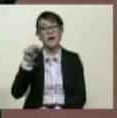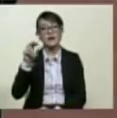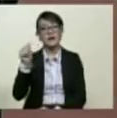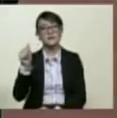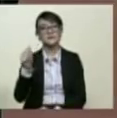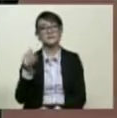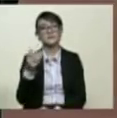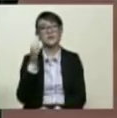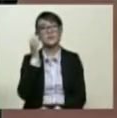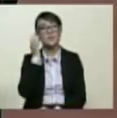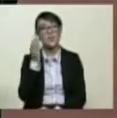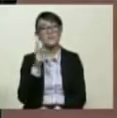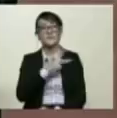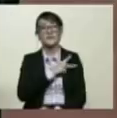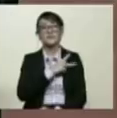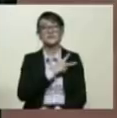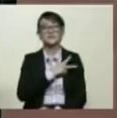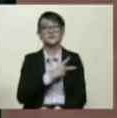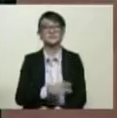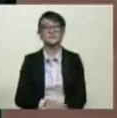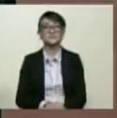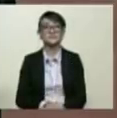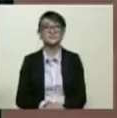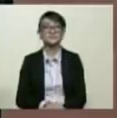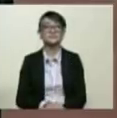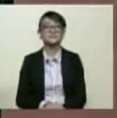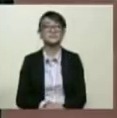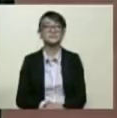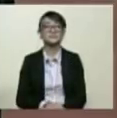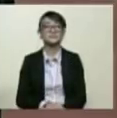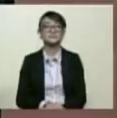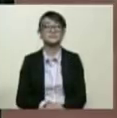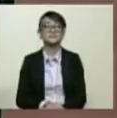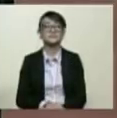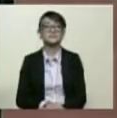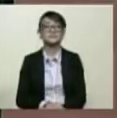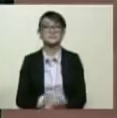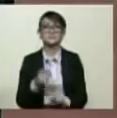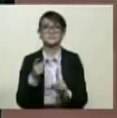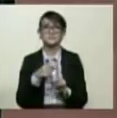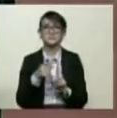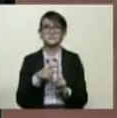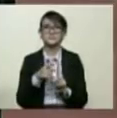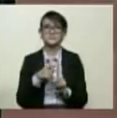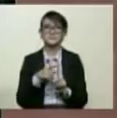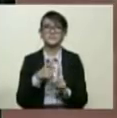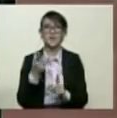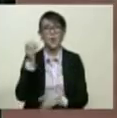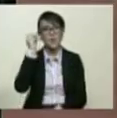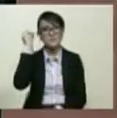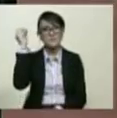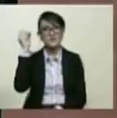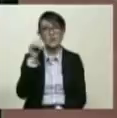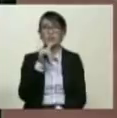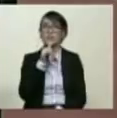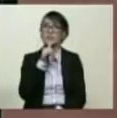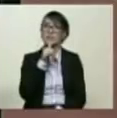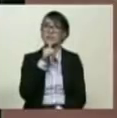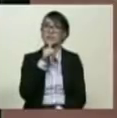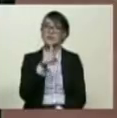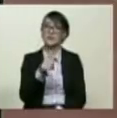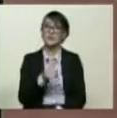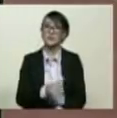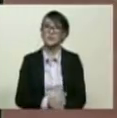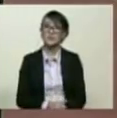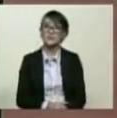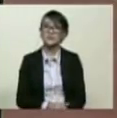Venevisión. ¿Cómo está, Diana? Buenas tardes, bien, yo sé. Buenas tardes. Gracias. En primer lugar, quería saber su opinión sobre también la denuncia que